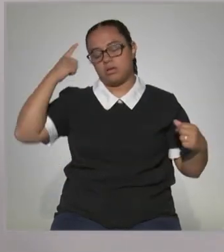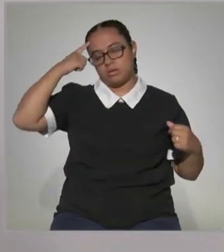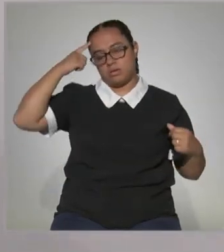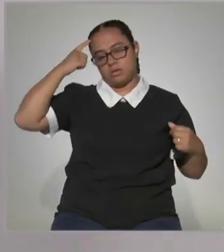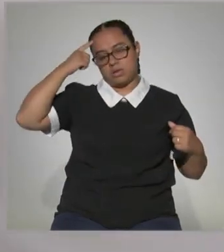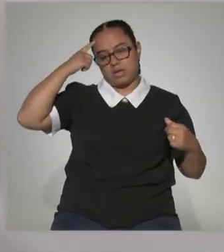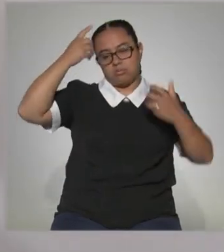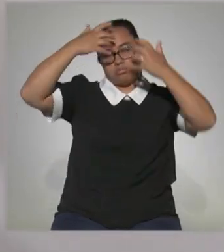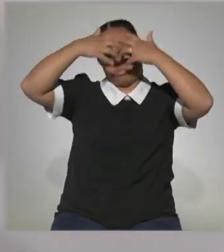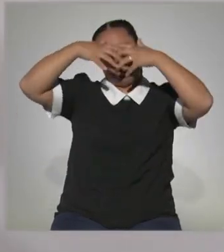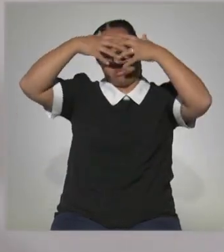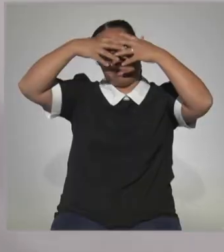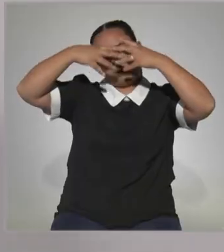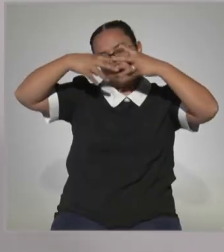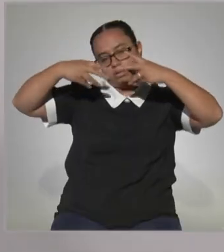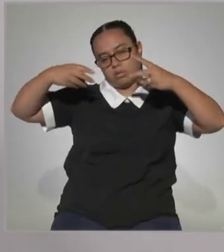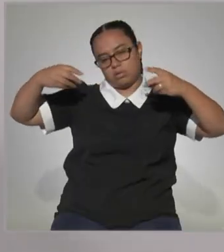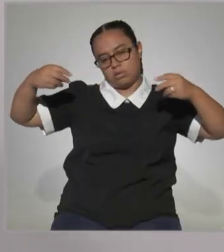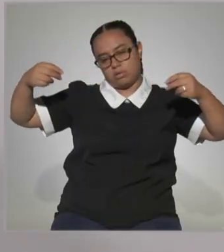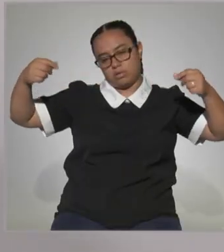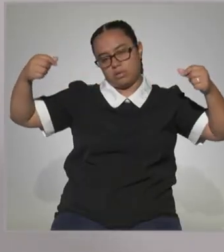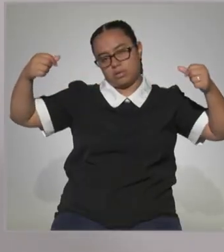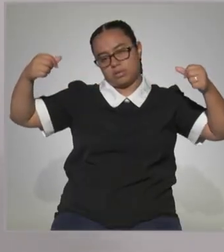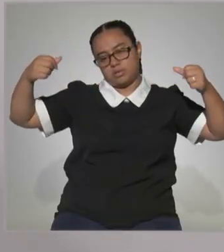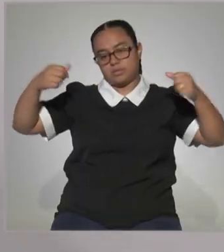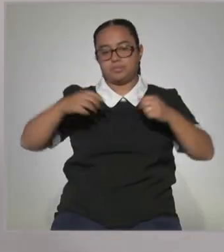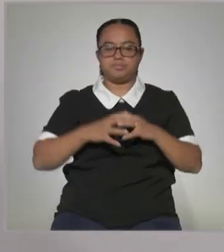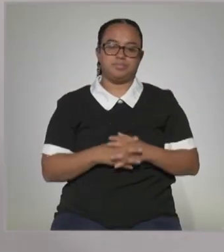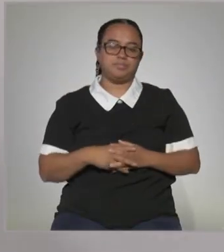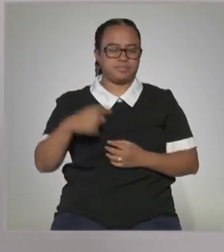en el cerebro, y